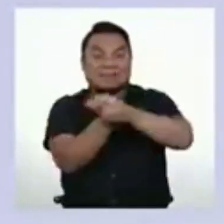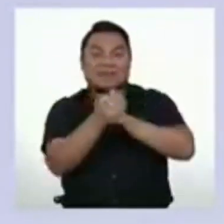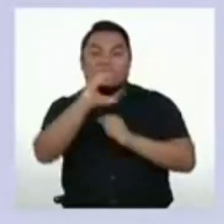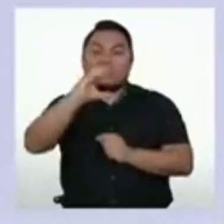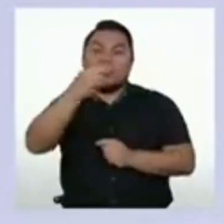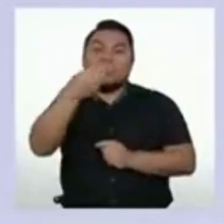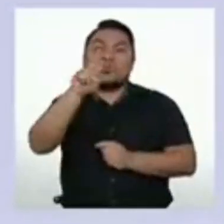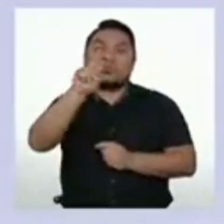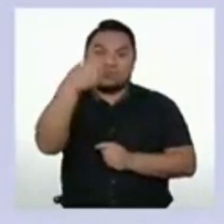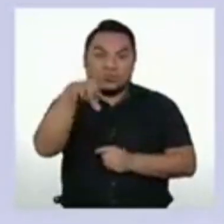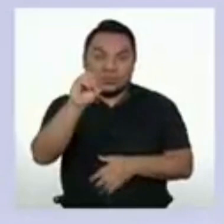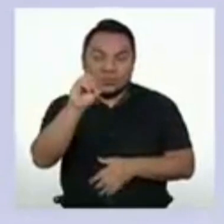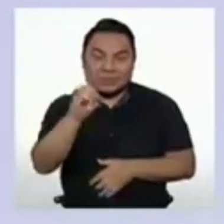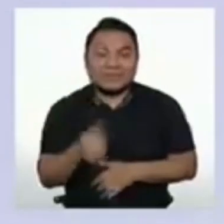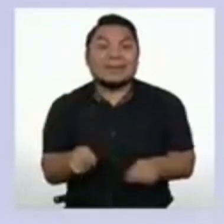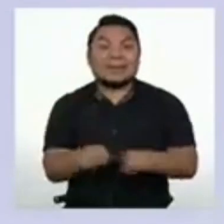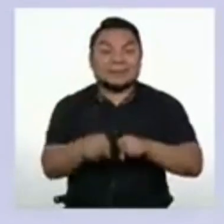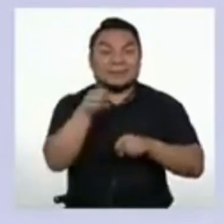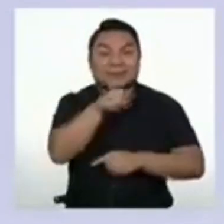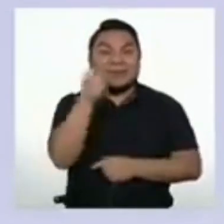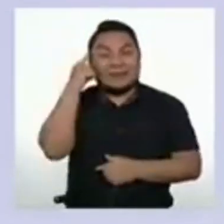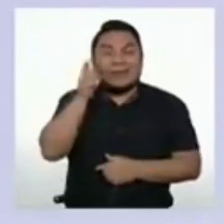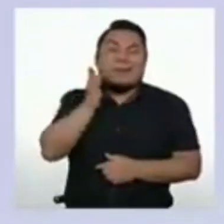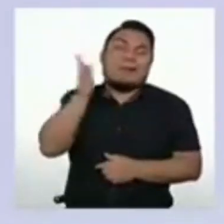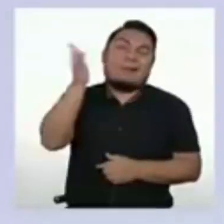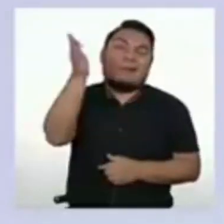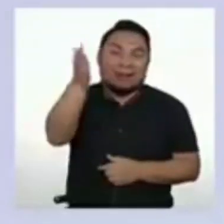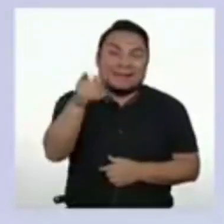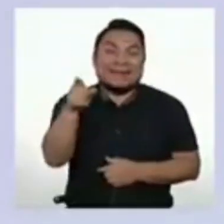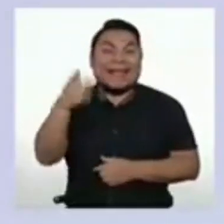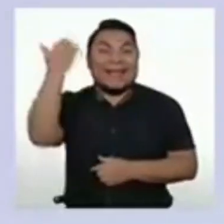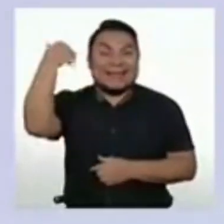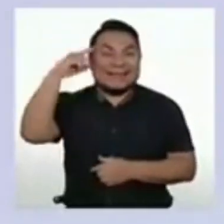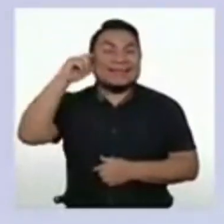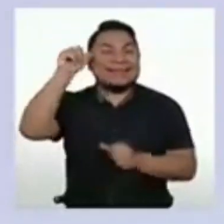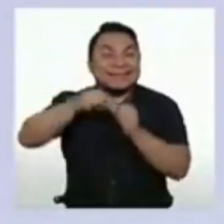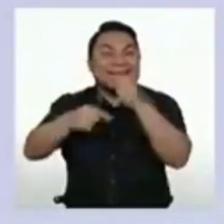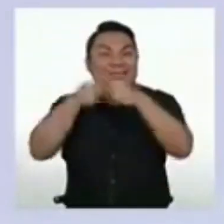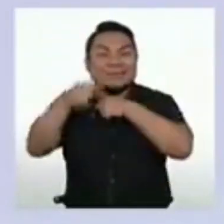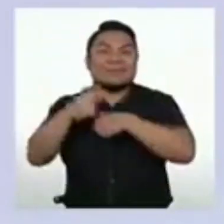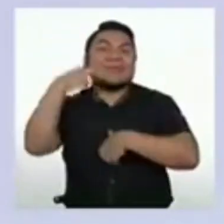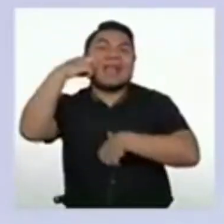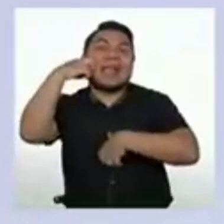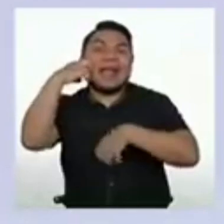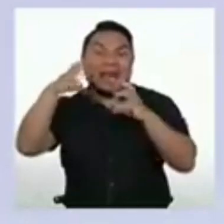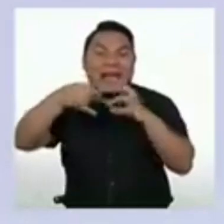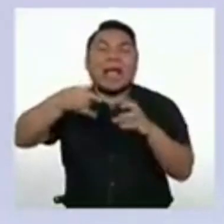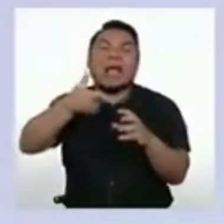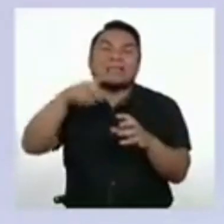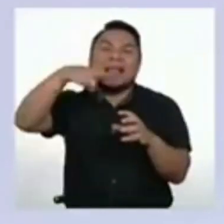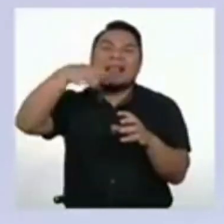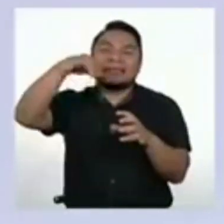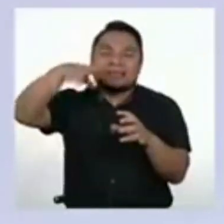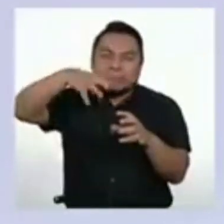chuño. Y así como viajamos hasta el interior de las células de la carne para entender la deshidratación causada